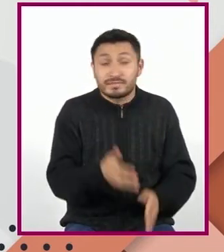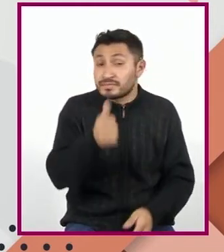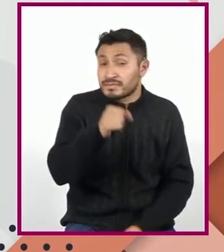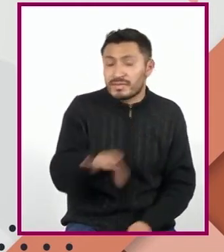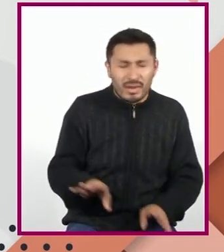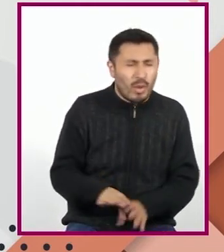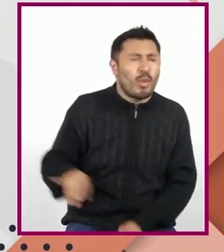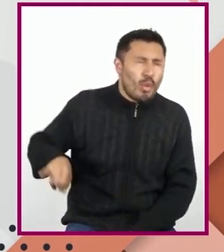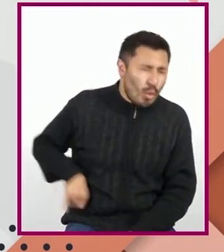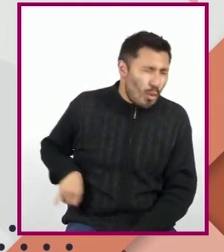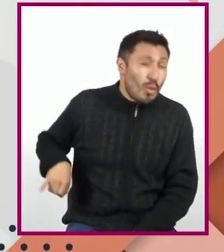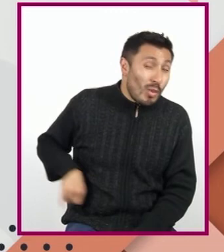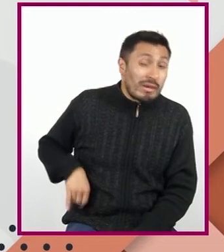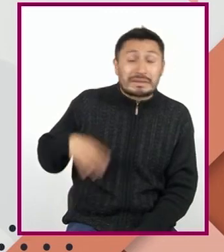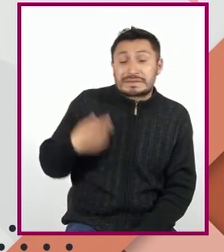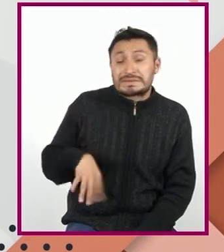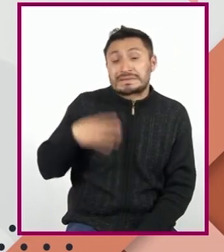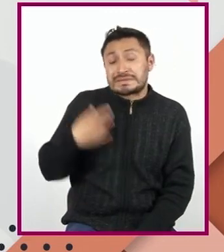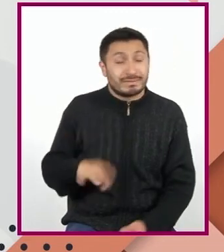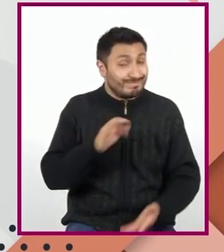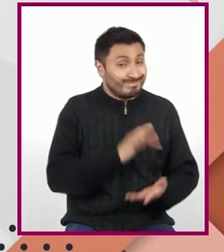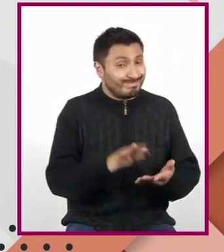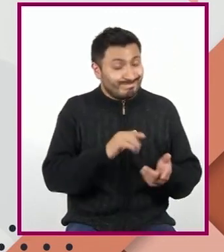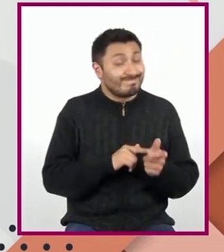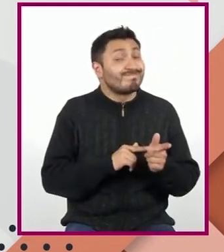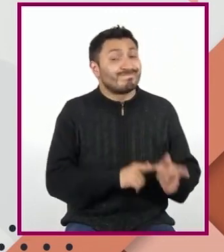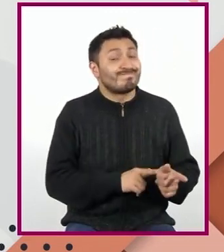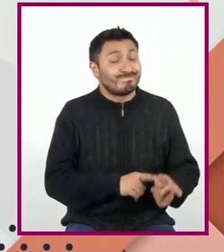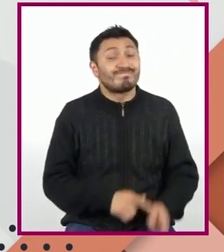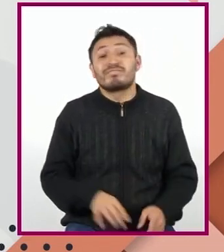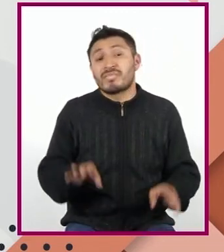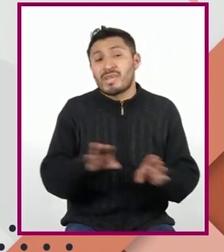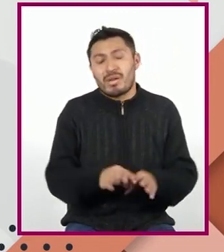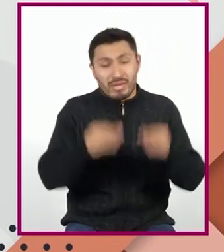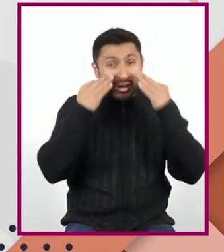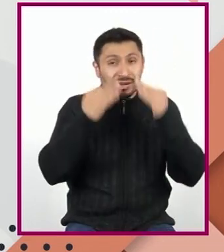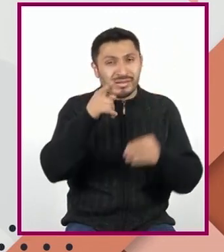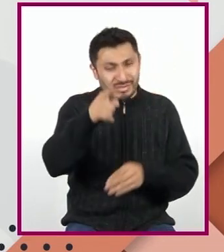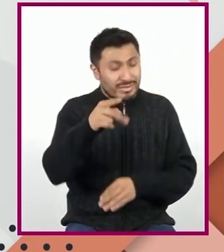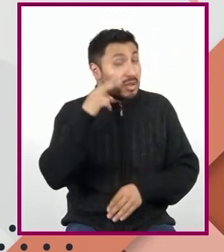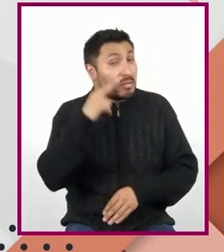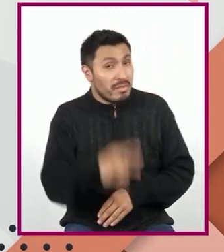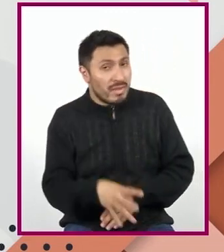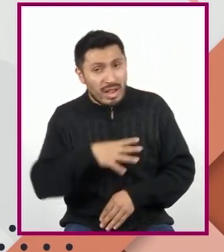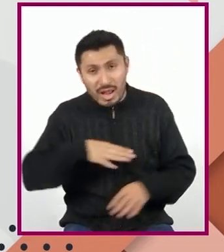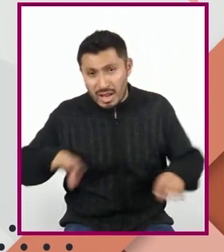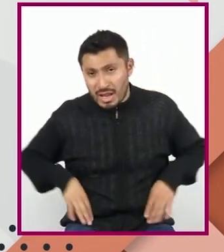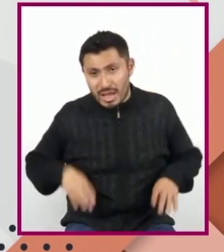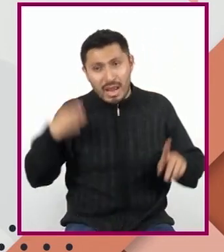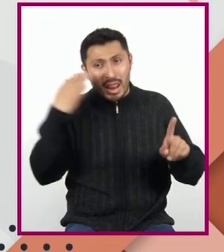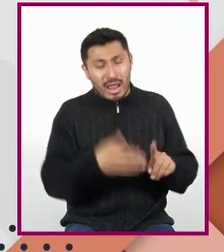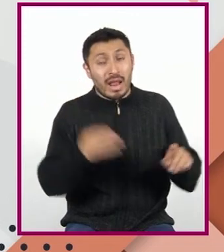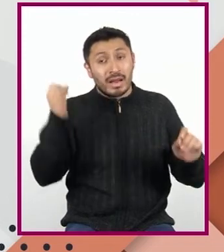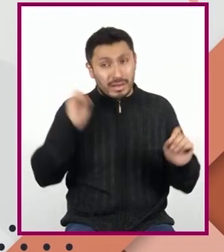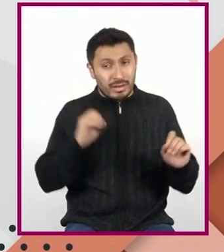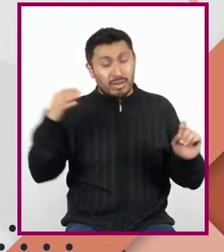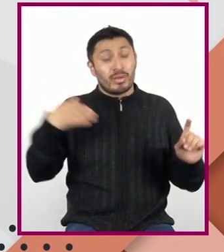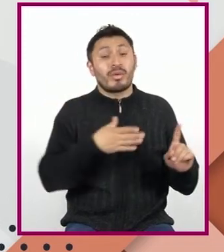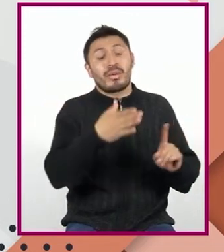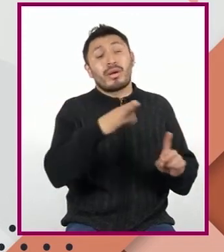porque usa la tercera persona del singular, ella. Ella nació, ella demostró. En este caso,